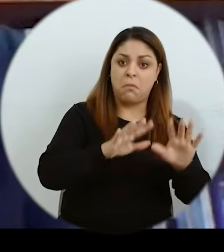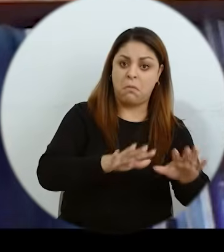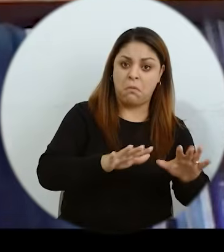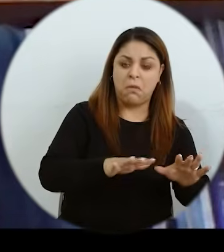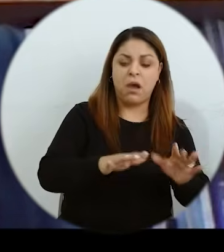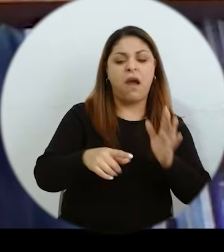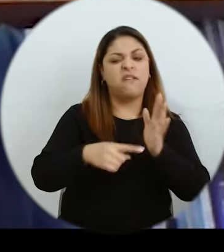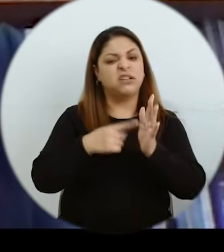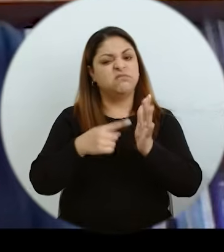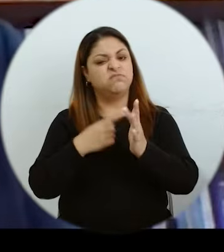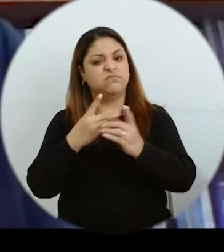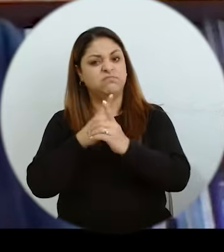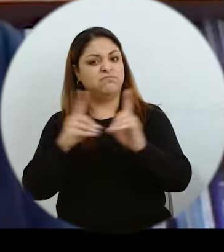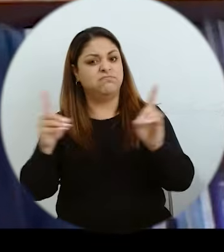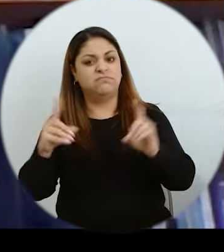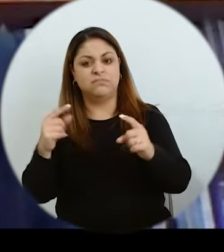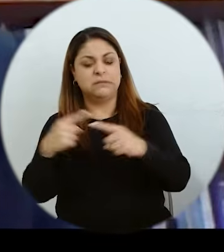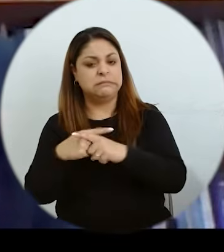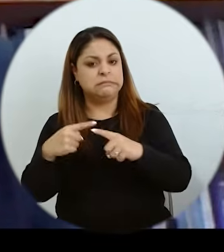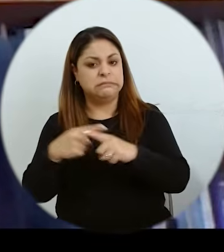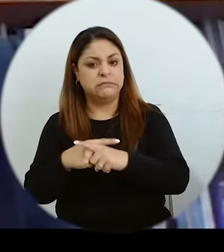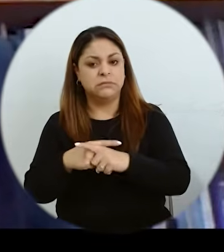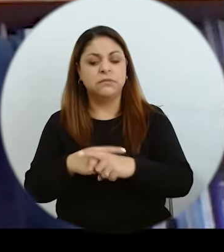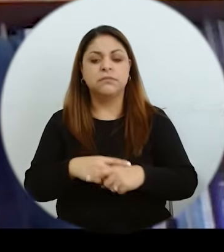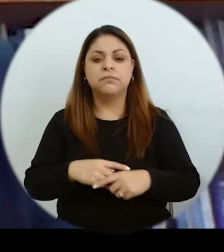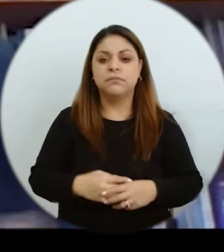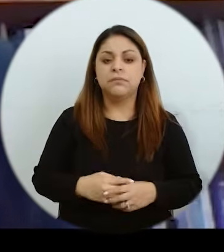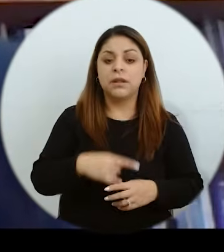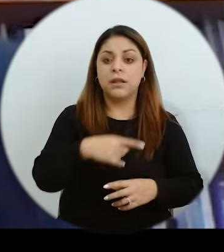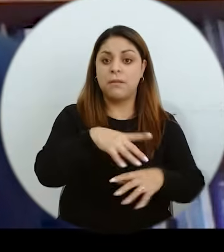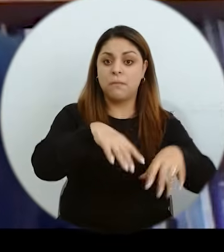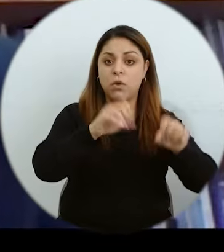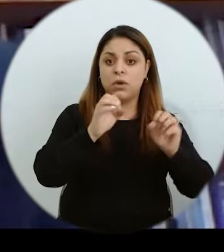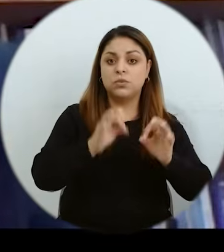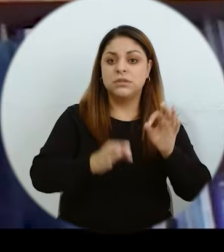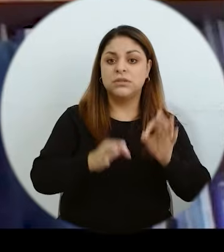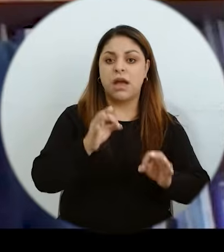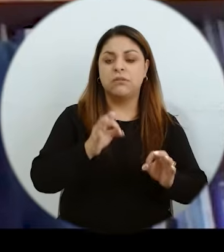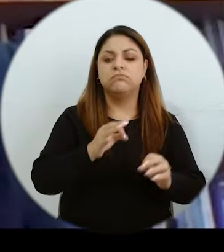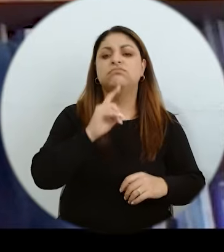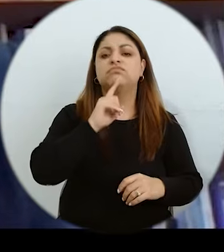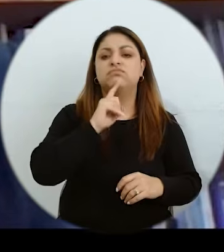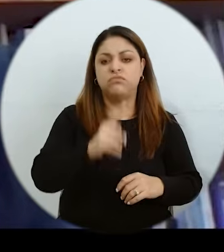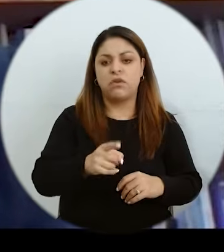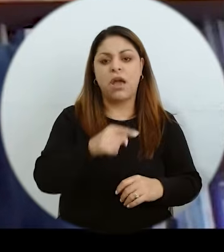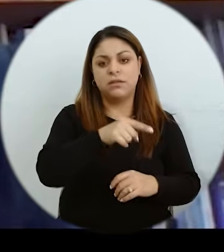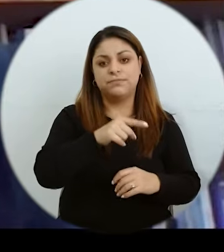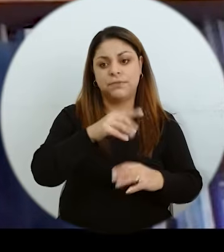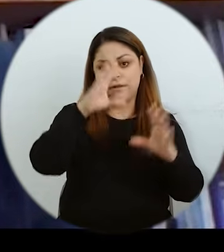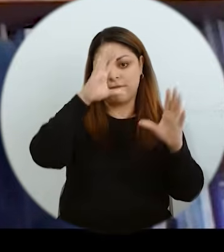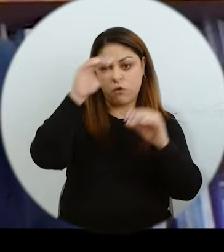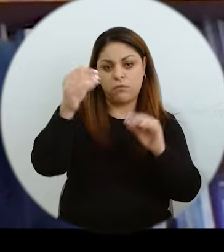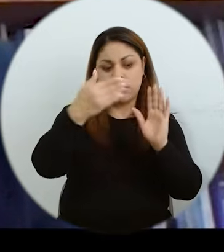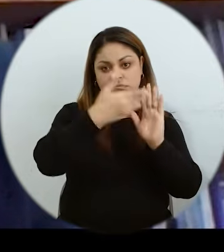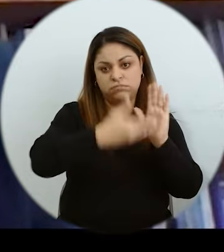veces muy conflictiva y a veces muy tranquila. En estos momentos, digamos, el Poder